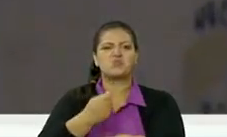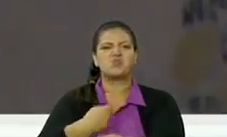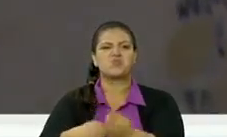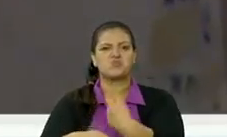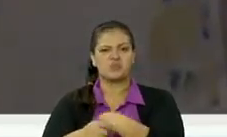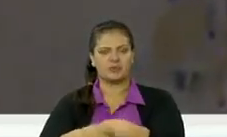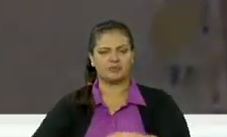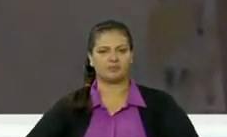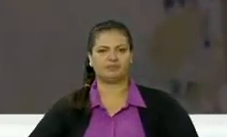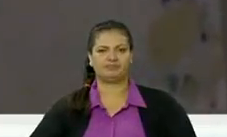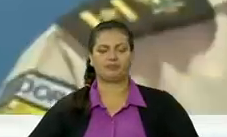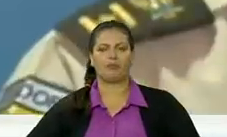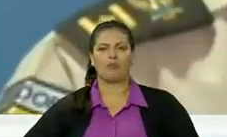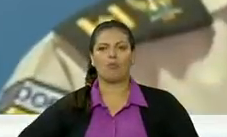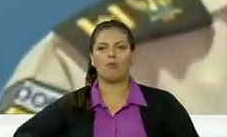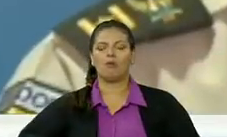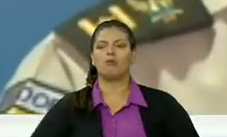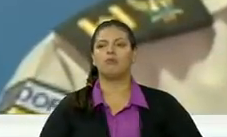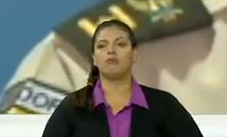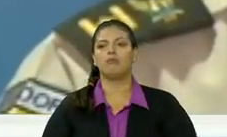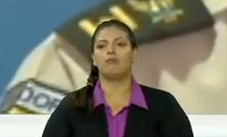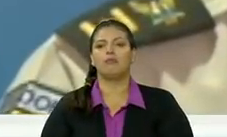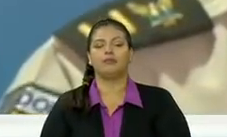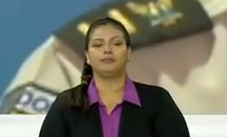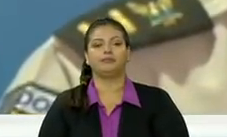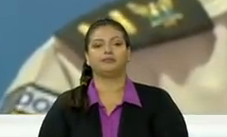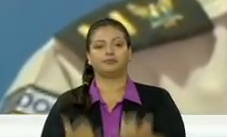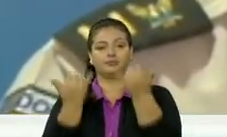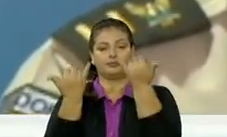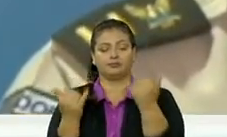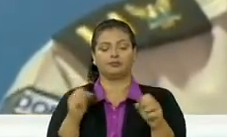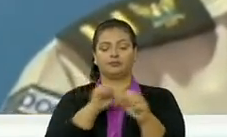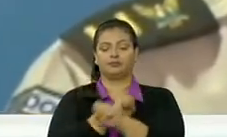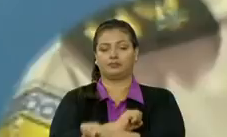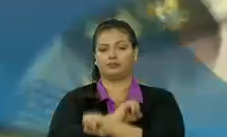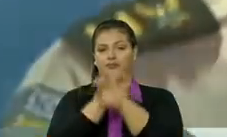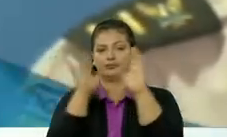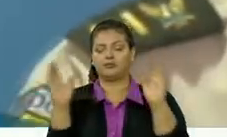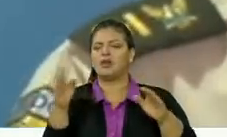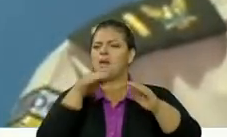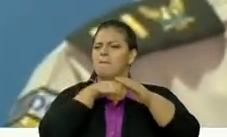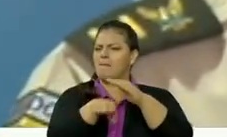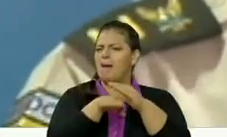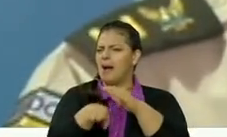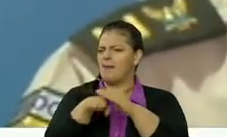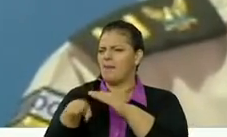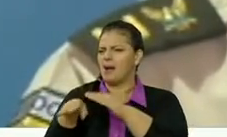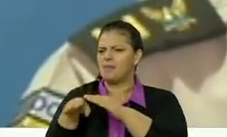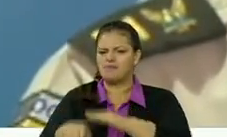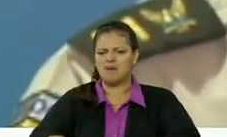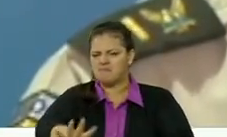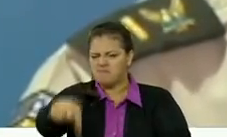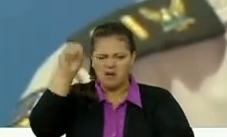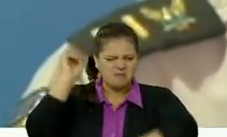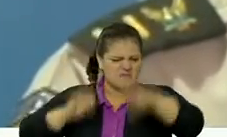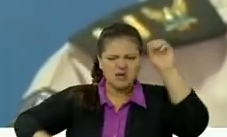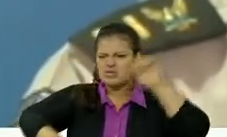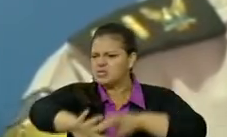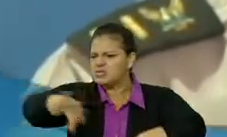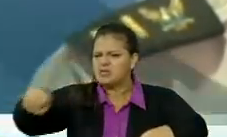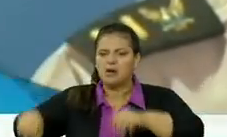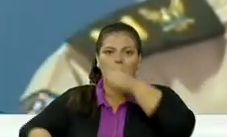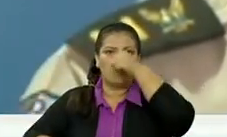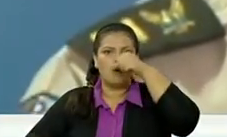diversas denuncias. En la madrugada se realizaron 4 allanamientos dentro de una investigación previa que se ha llevado durante